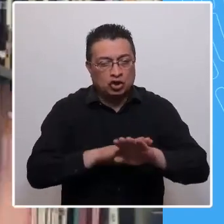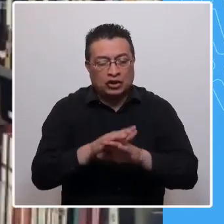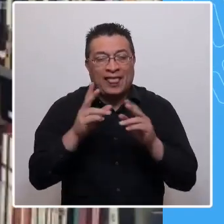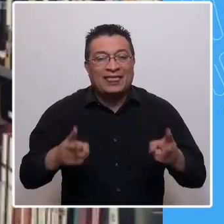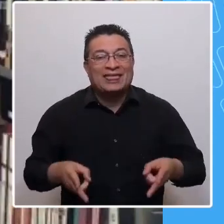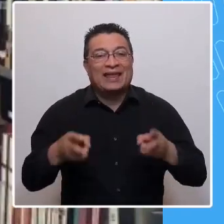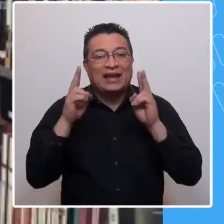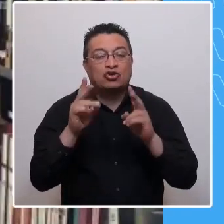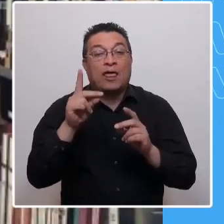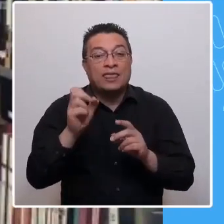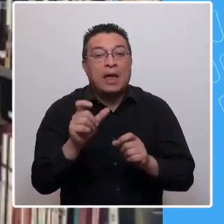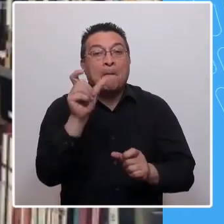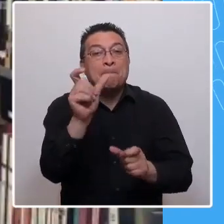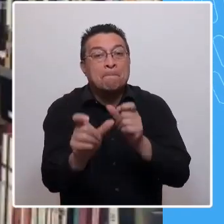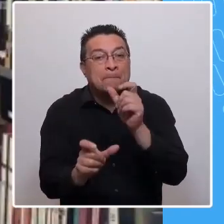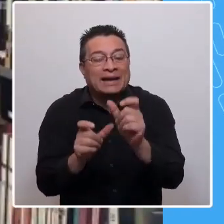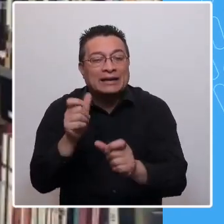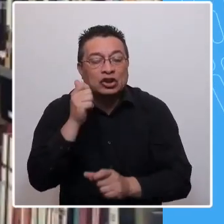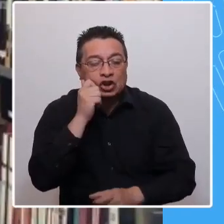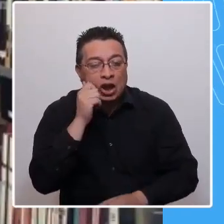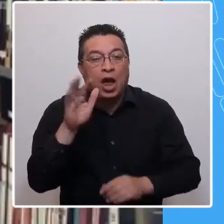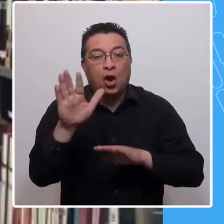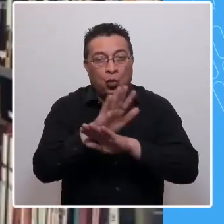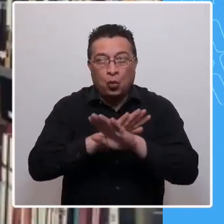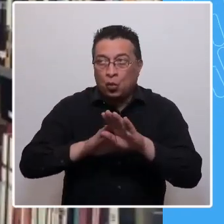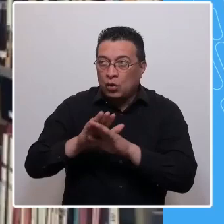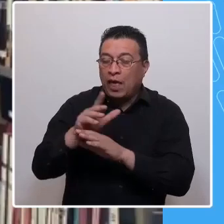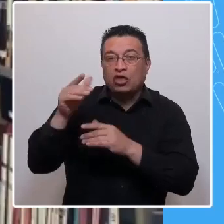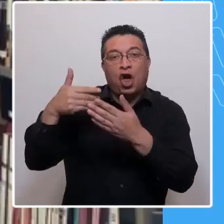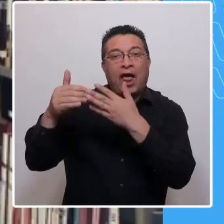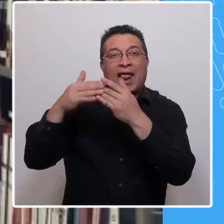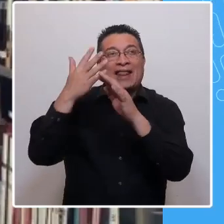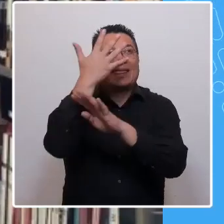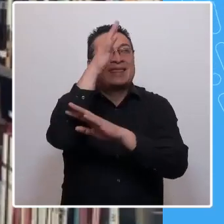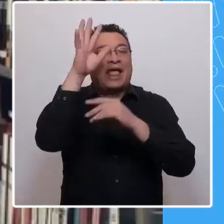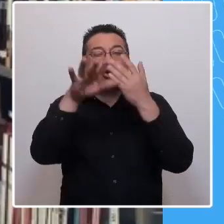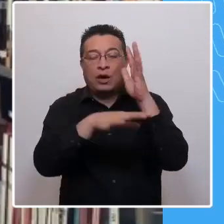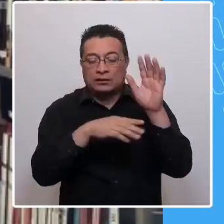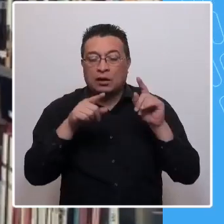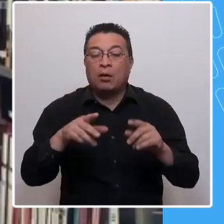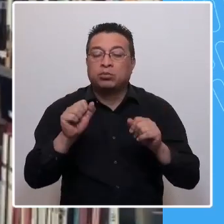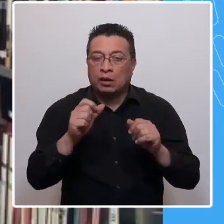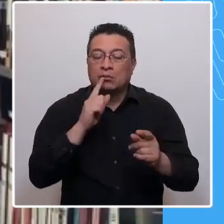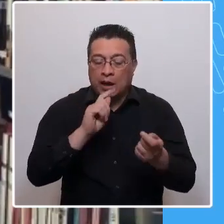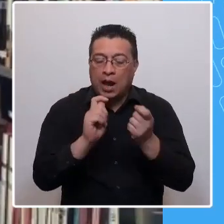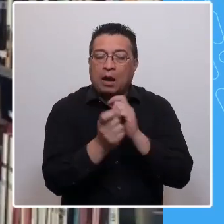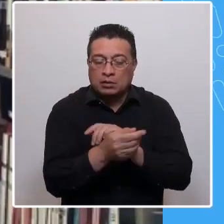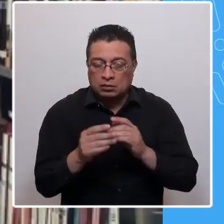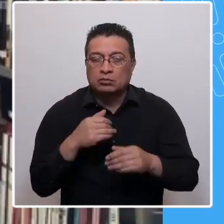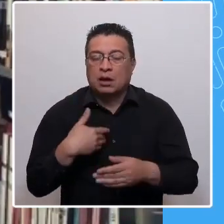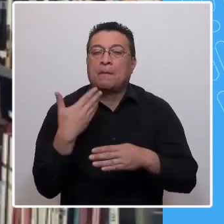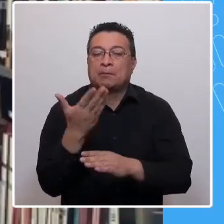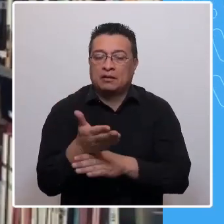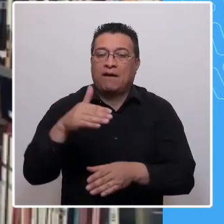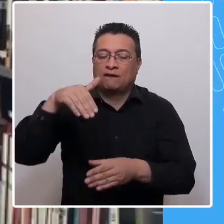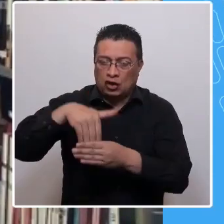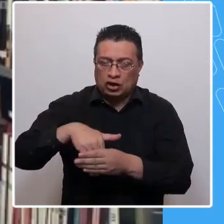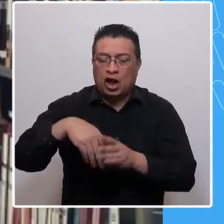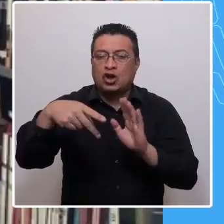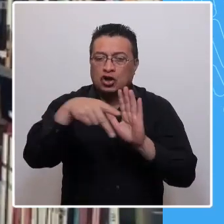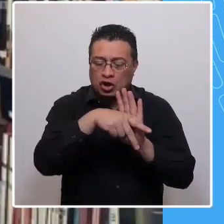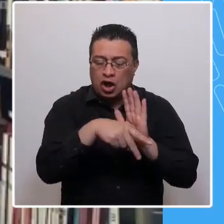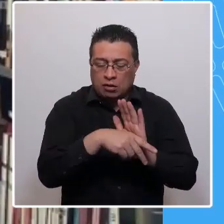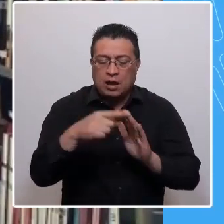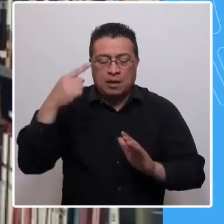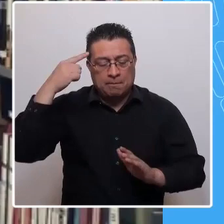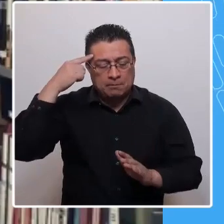de las personas, cuidando la naturaleza? Nunca es tarde para enmendar el rumbo. Los invito a votar estas normas pensando